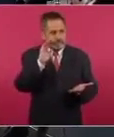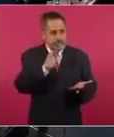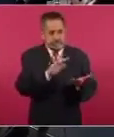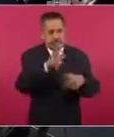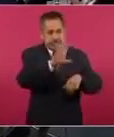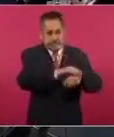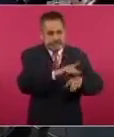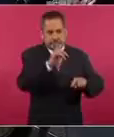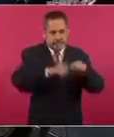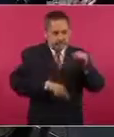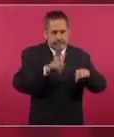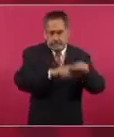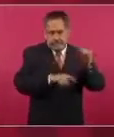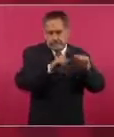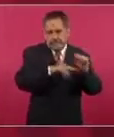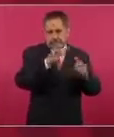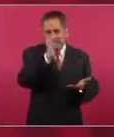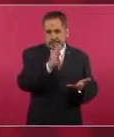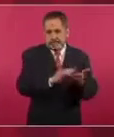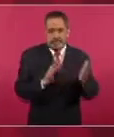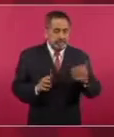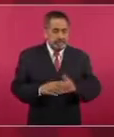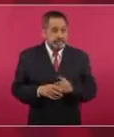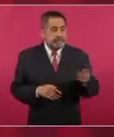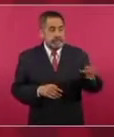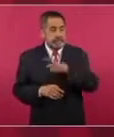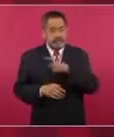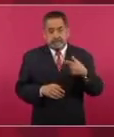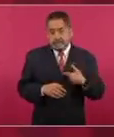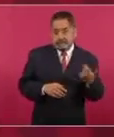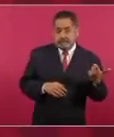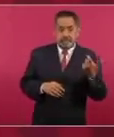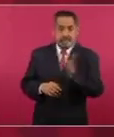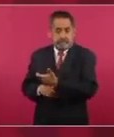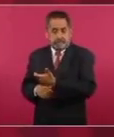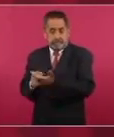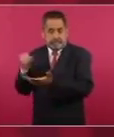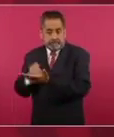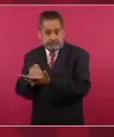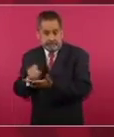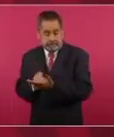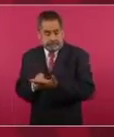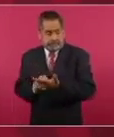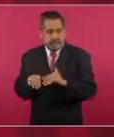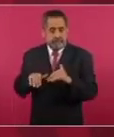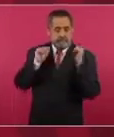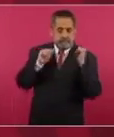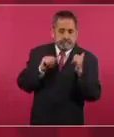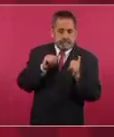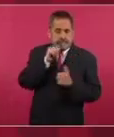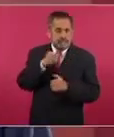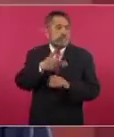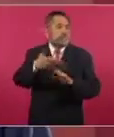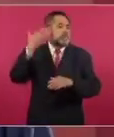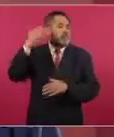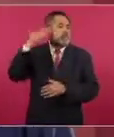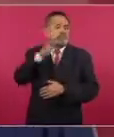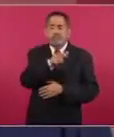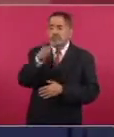concesiones porque como tienen que pagar impuestos y antes no pagaban